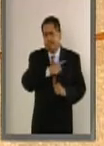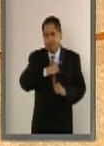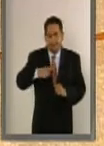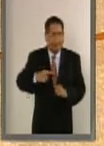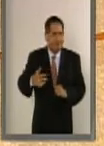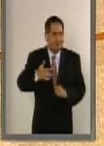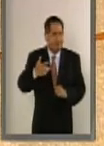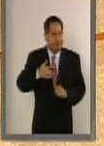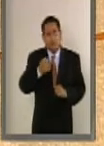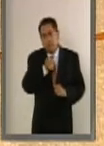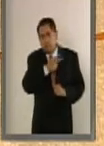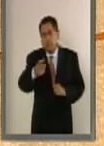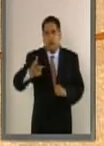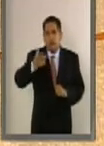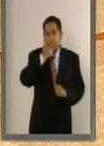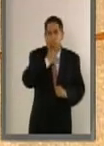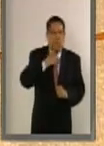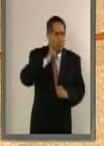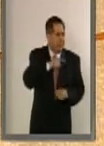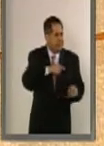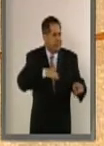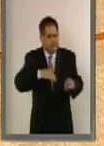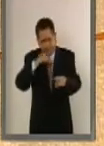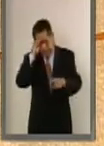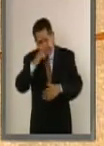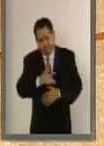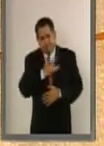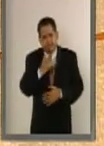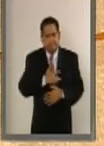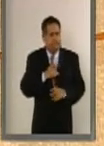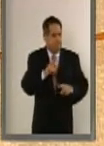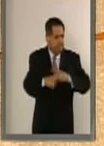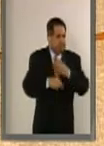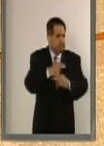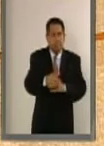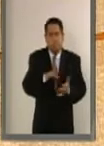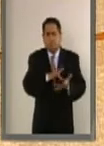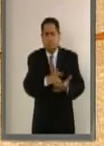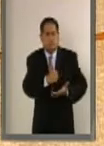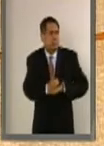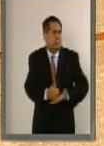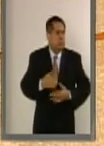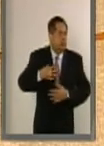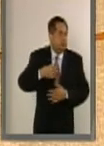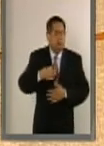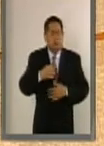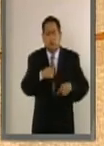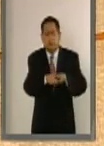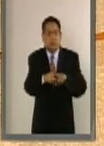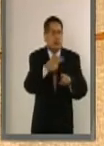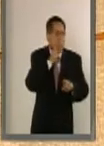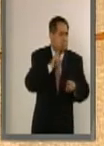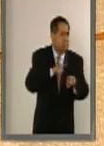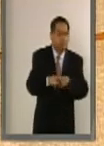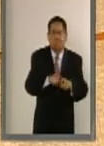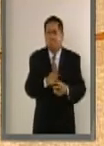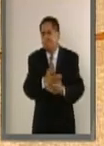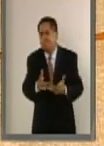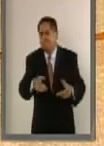de esas mujeres y de esos hombres que salieron a la calle a ayudar a sus hermanas y hermanos